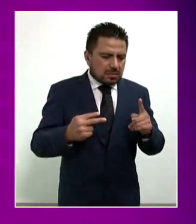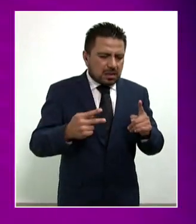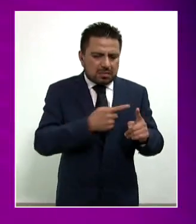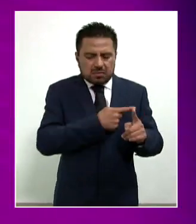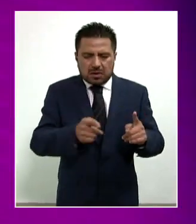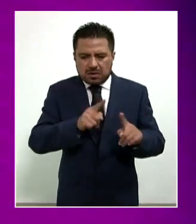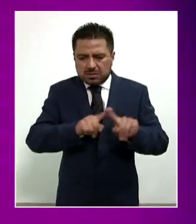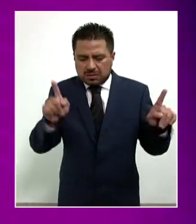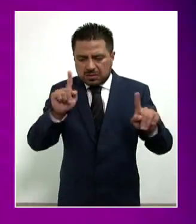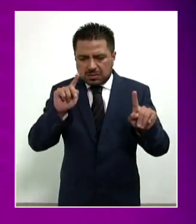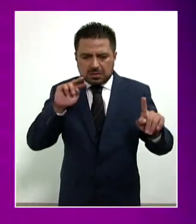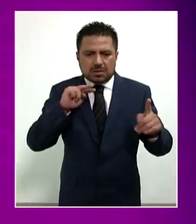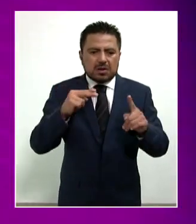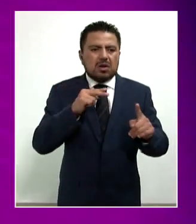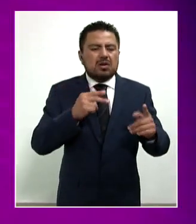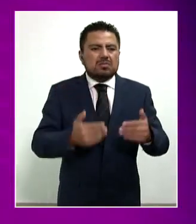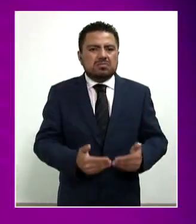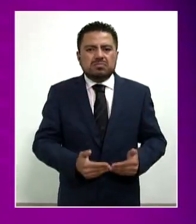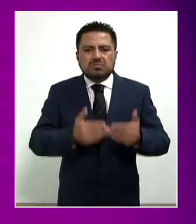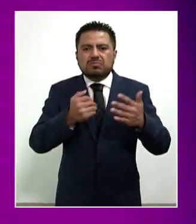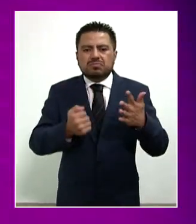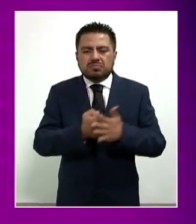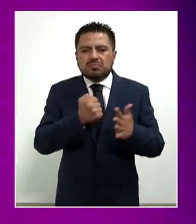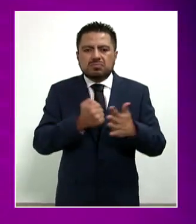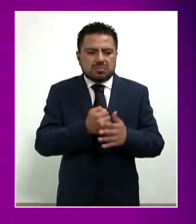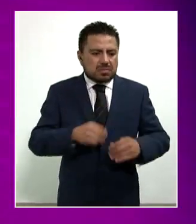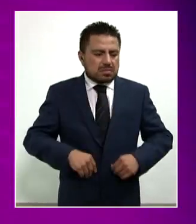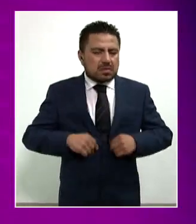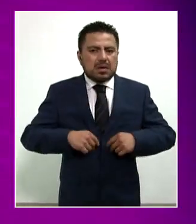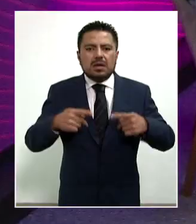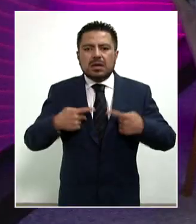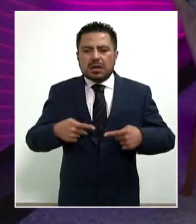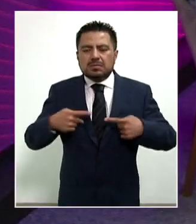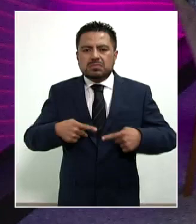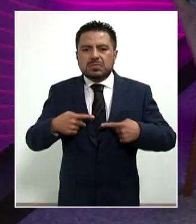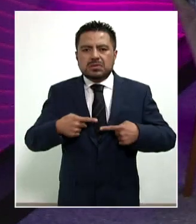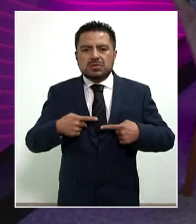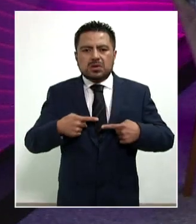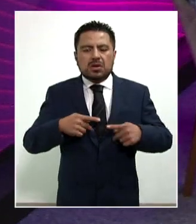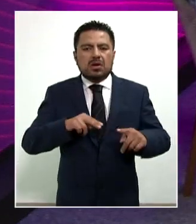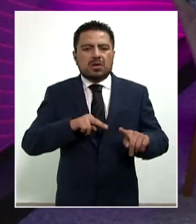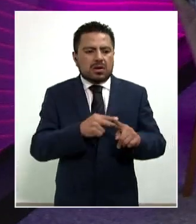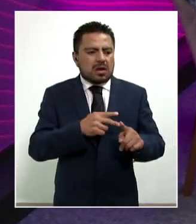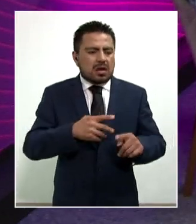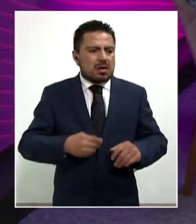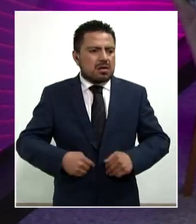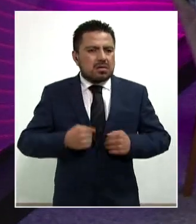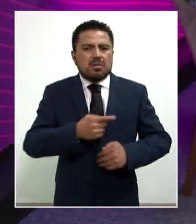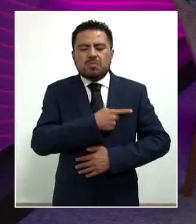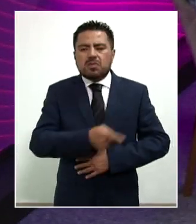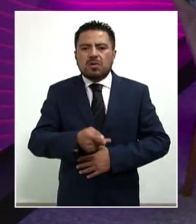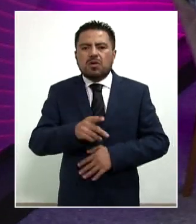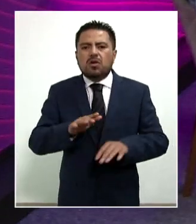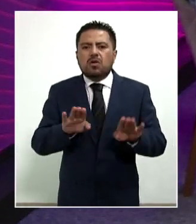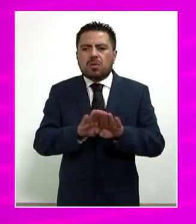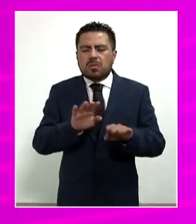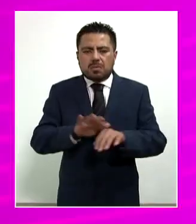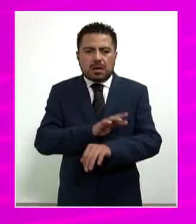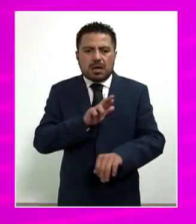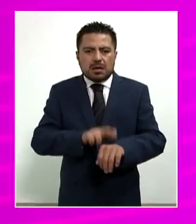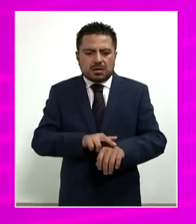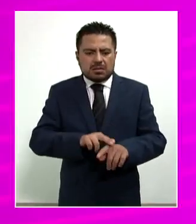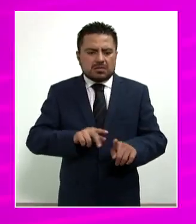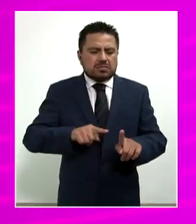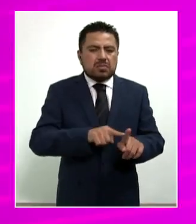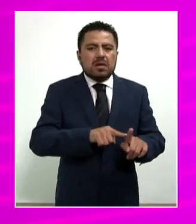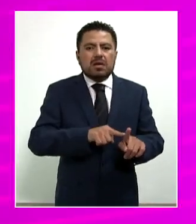de manera distinta, mirar los obstáculos que viven las personas que viven en situación de pobreza como el mayor impedimento.